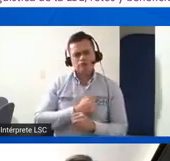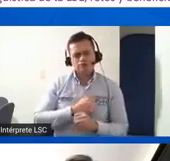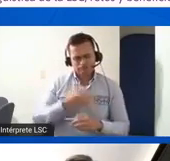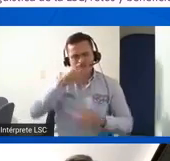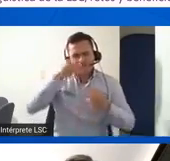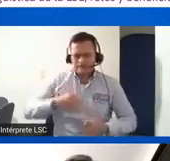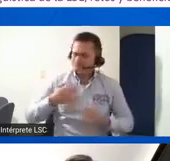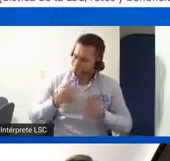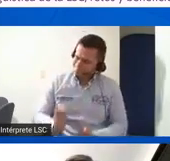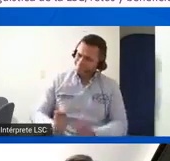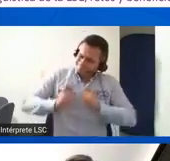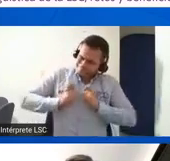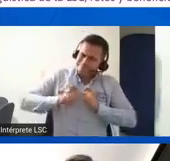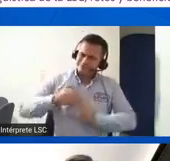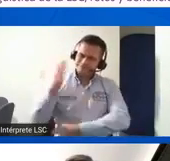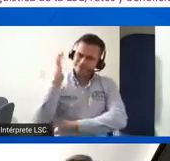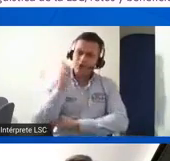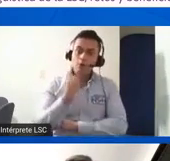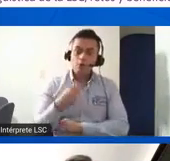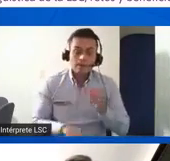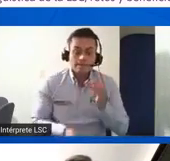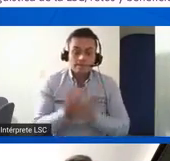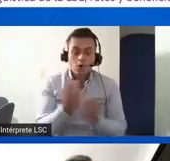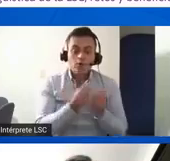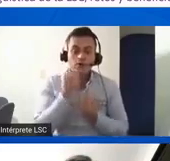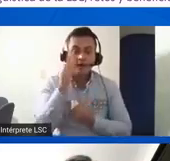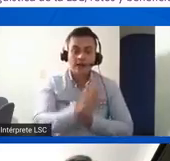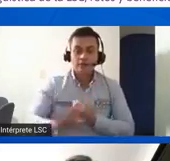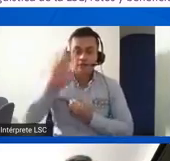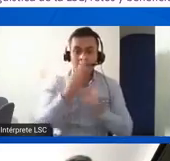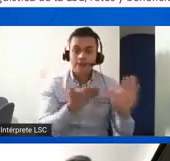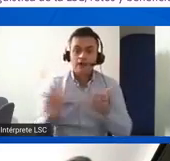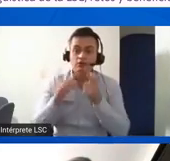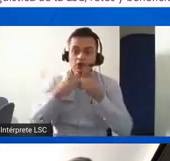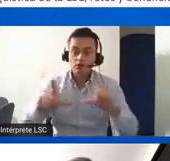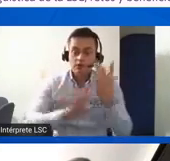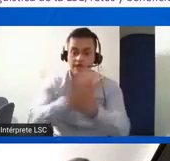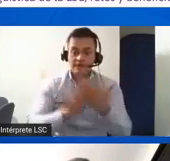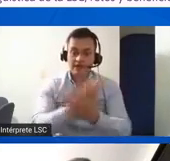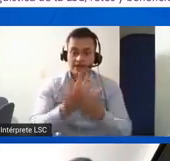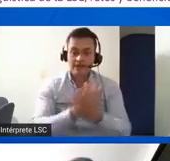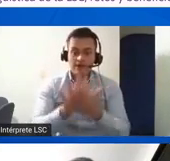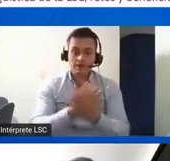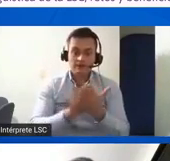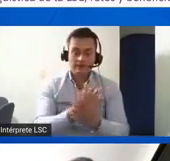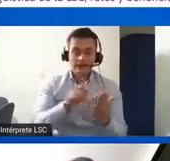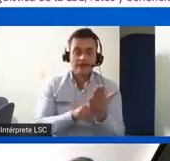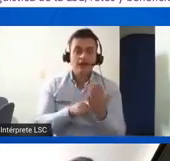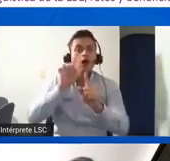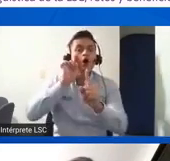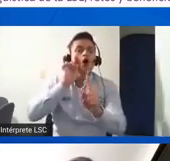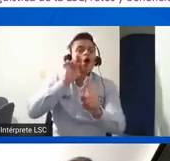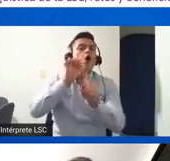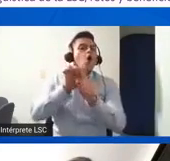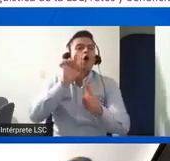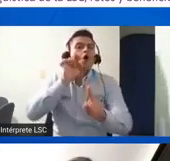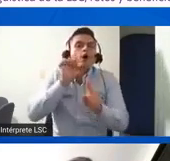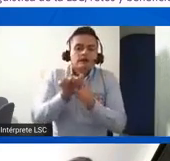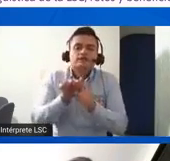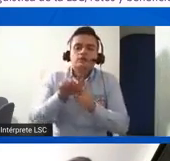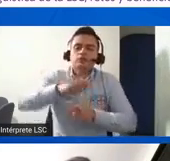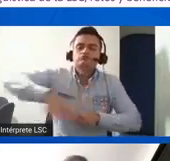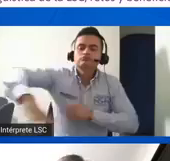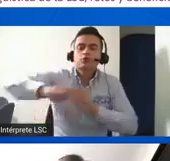crear el Consejo Nacional de Planeación Lingüística de Lenguas de Señas Colombiana con el objetivo de integrar y reconocer los derechos de